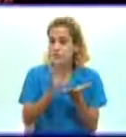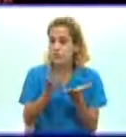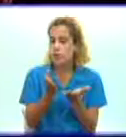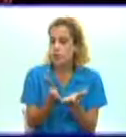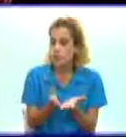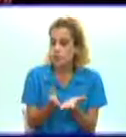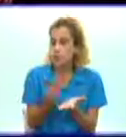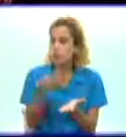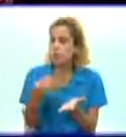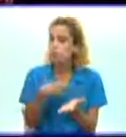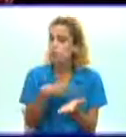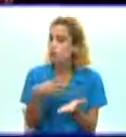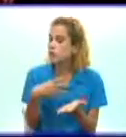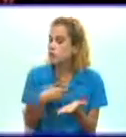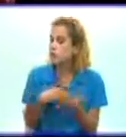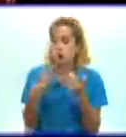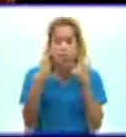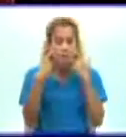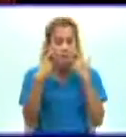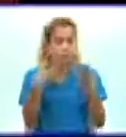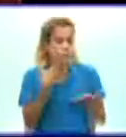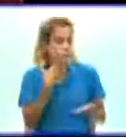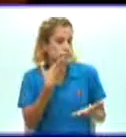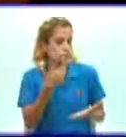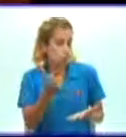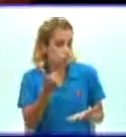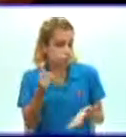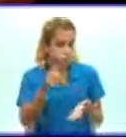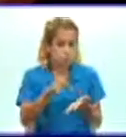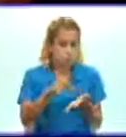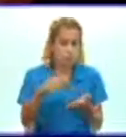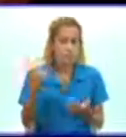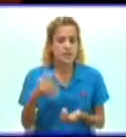cuentan, tiene muy buenos ejercicios y ejemplos donde están